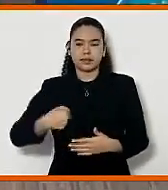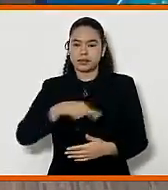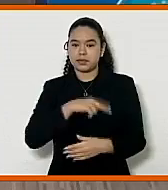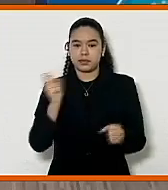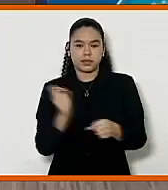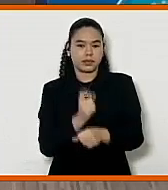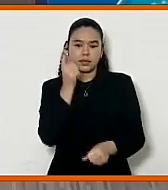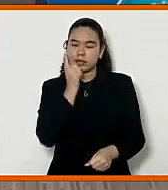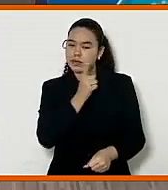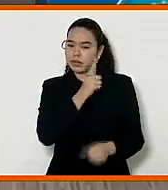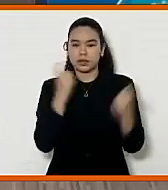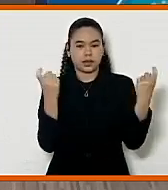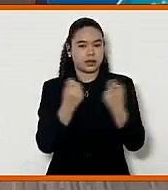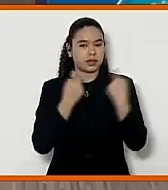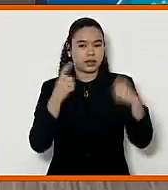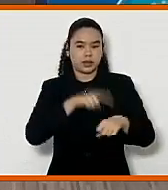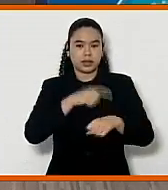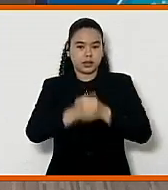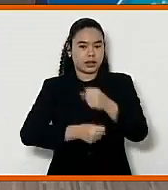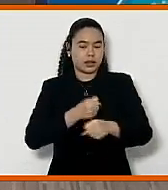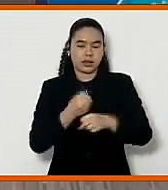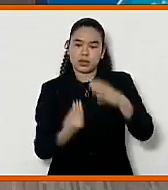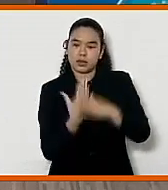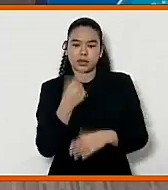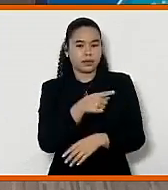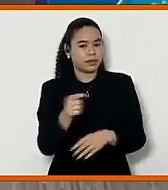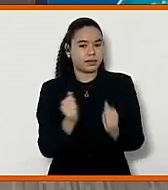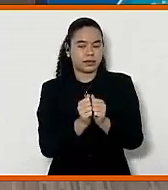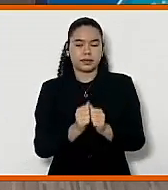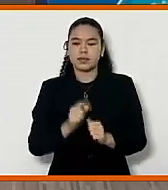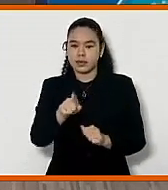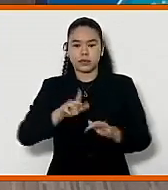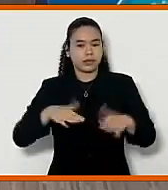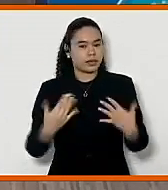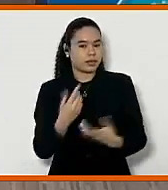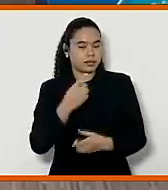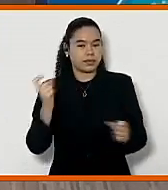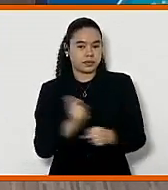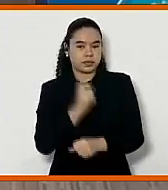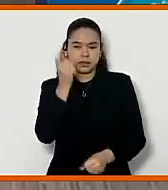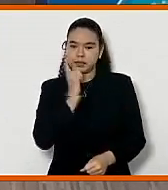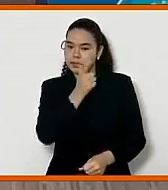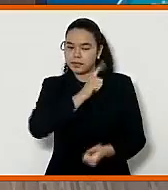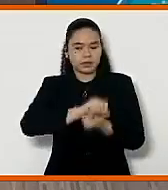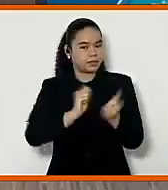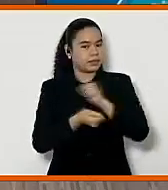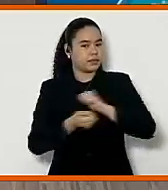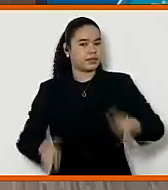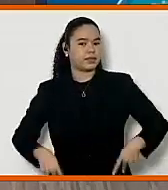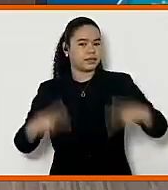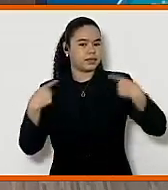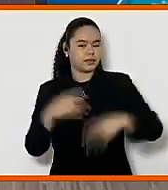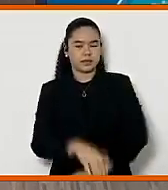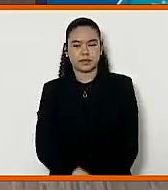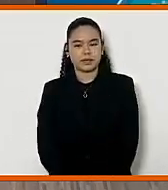nos ganamos la Loto celebrando este año nuevo junto a ustedes. ¿Y vos cómo te la vas a ganar? Loto te cambia la